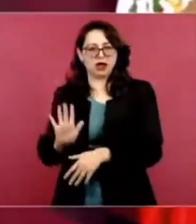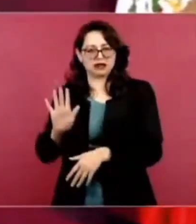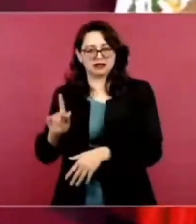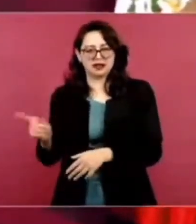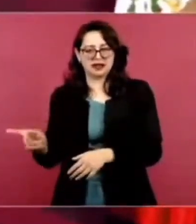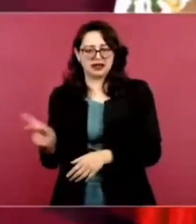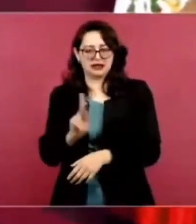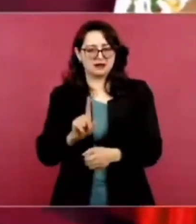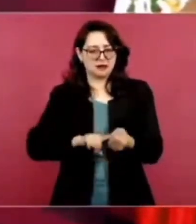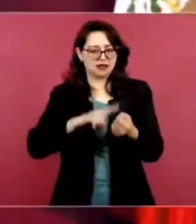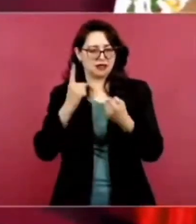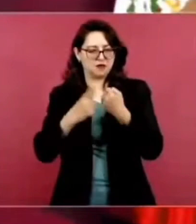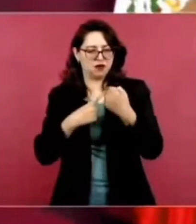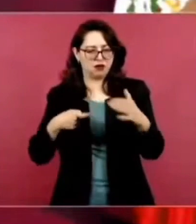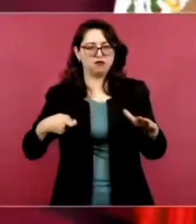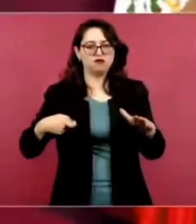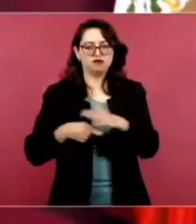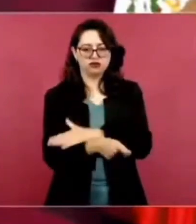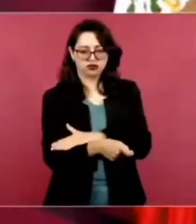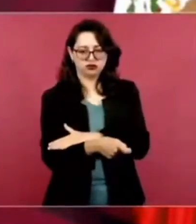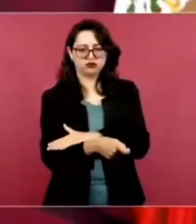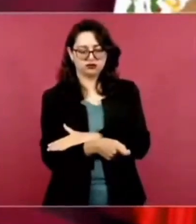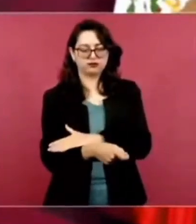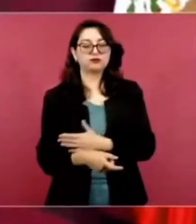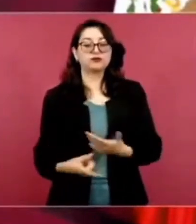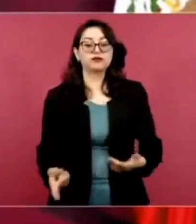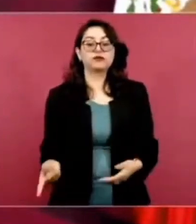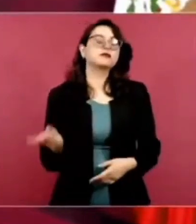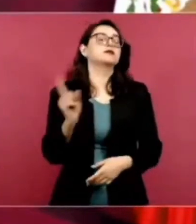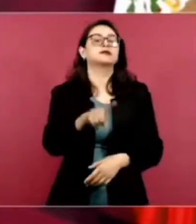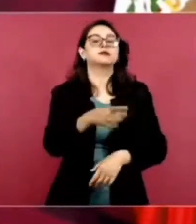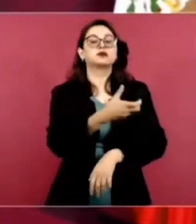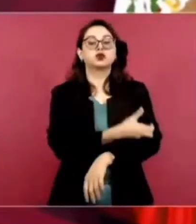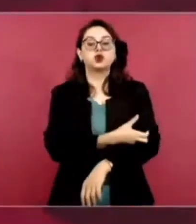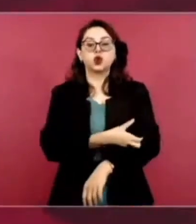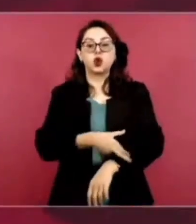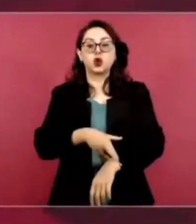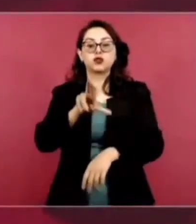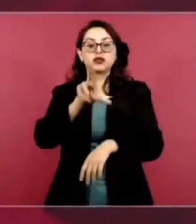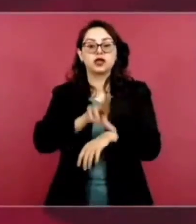bueno, a uno de ellos lo hicieron gobernador.